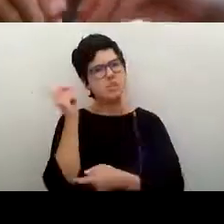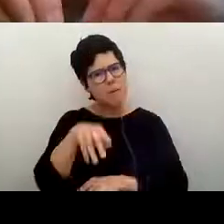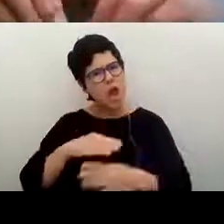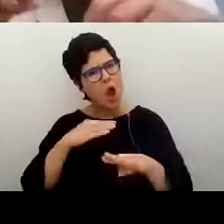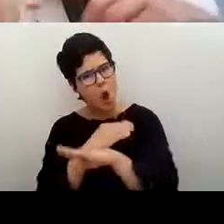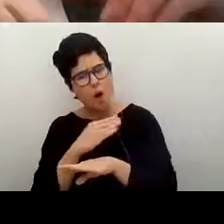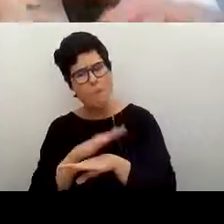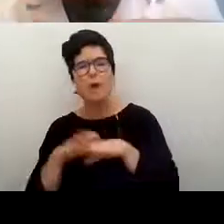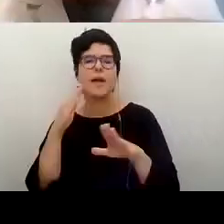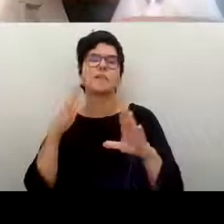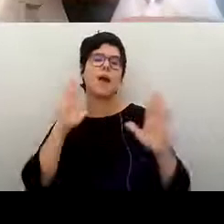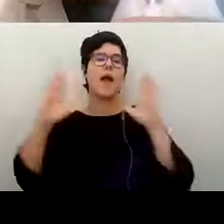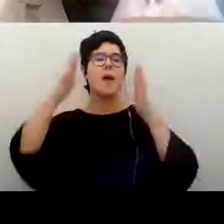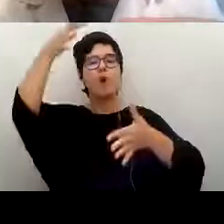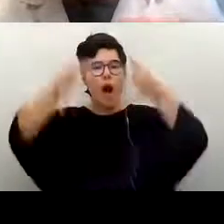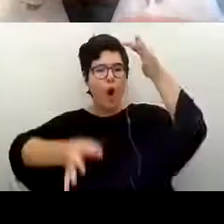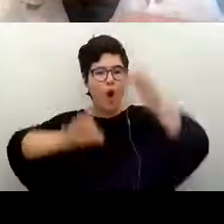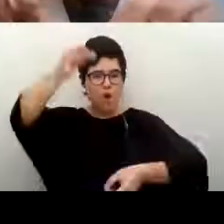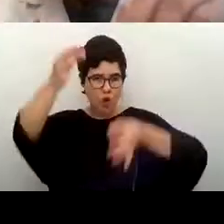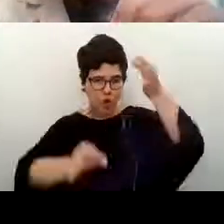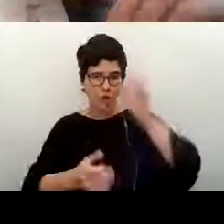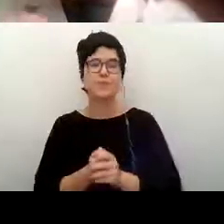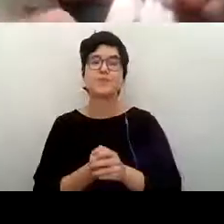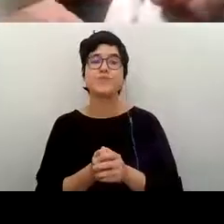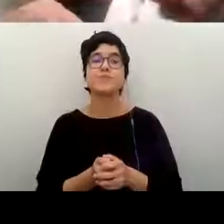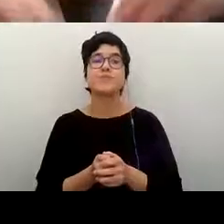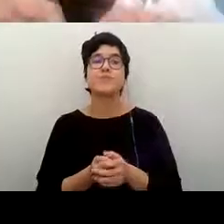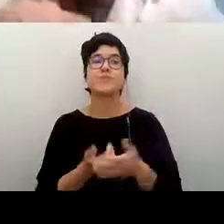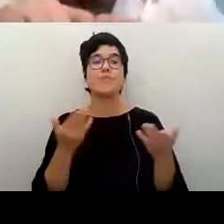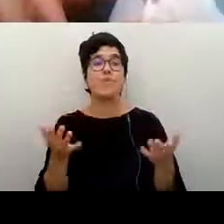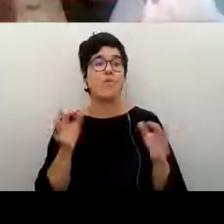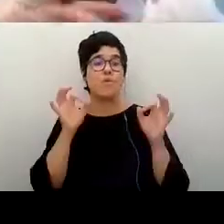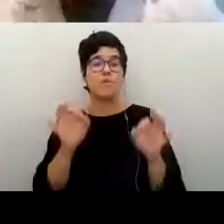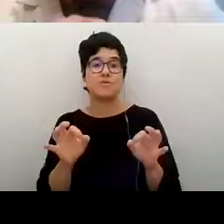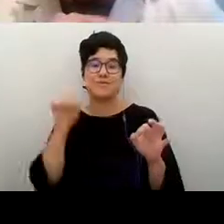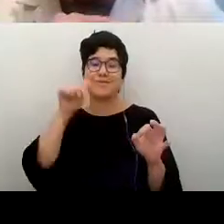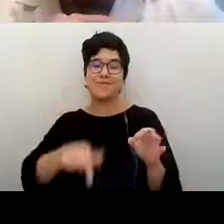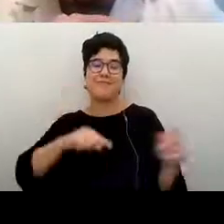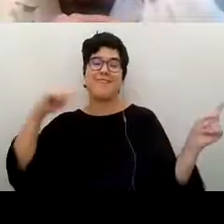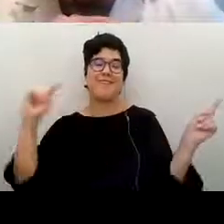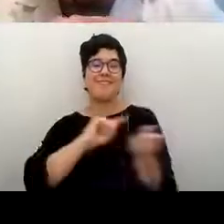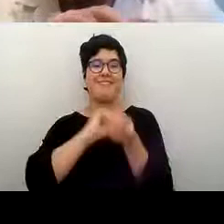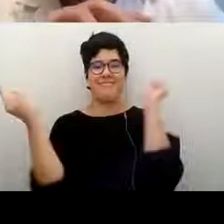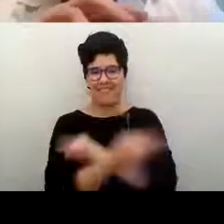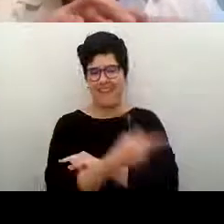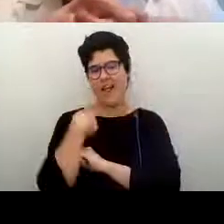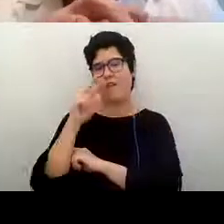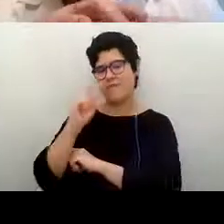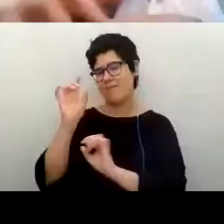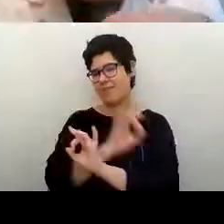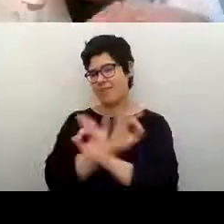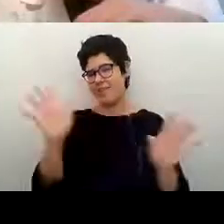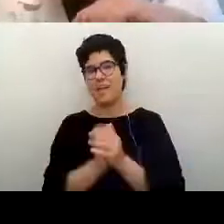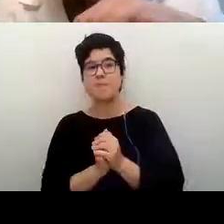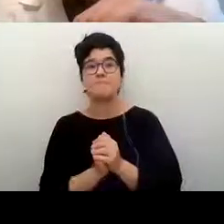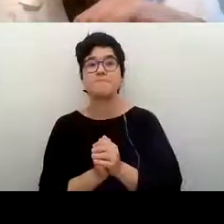caso el desequilibrio que veréis hoy pues sería al revés, ahora en cuanto lleguemos lo veréis claro. Pero